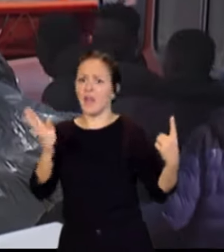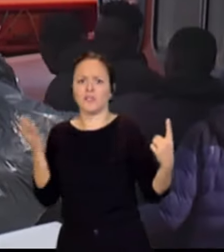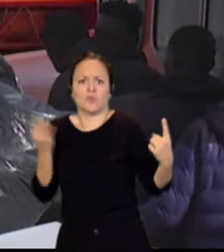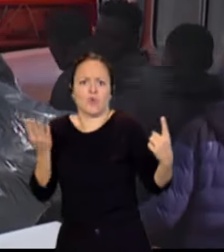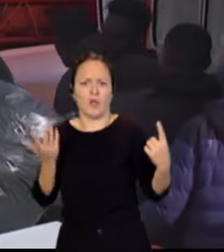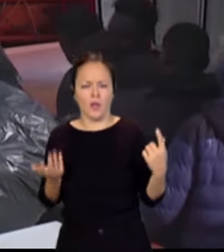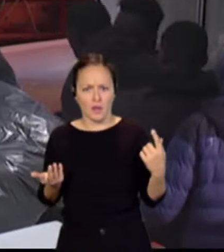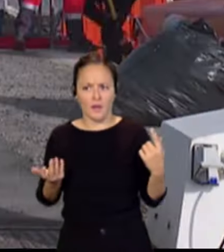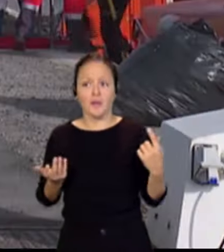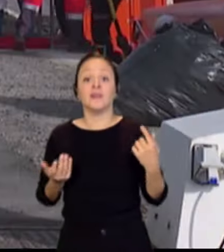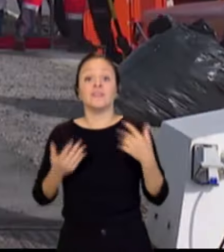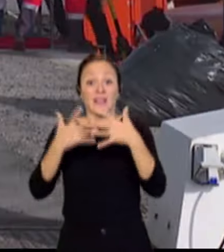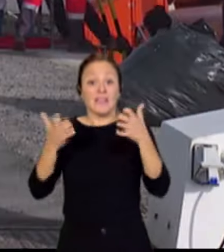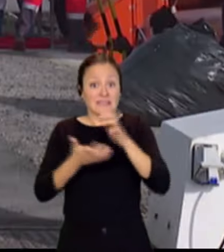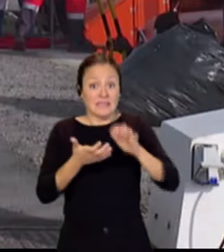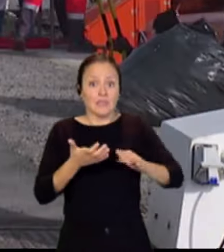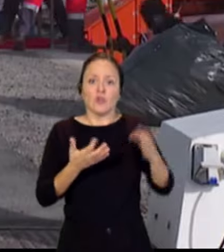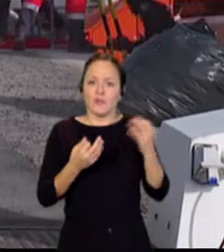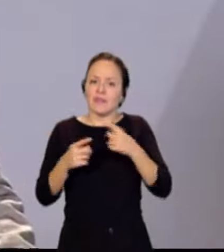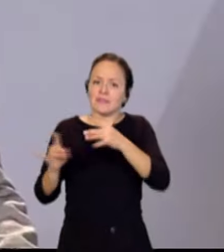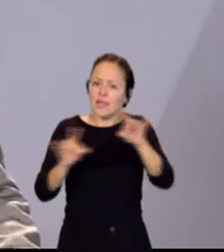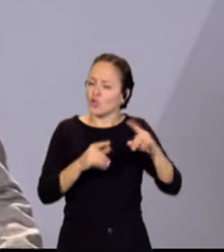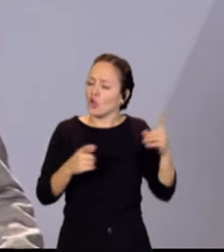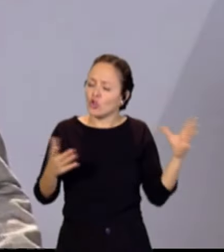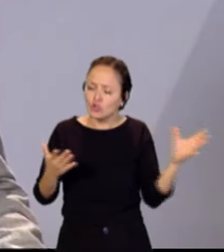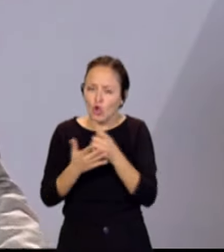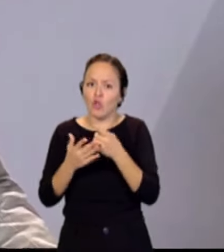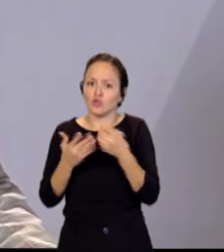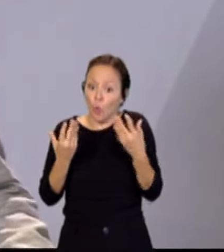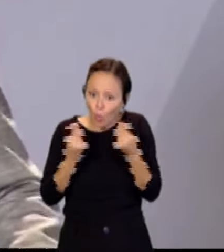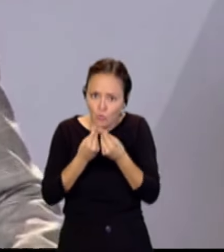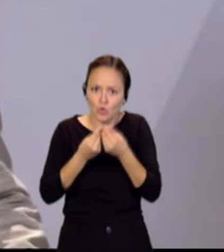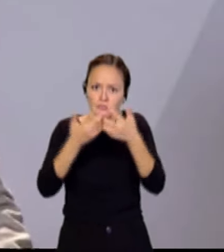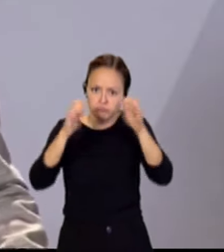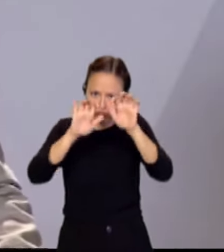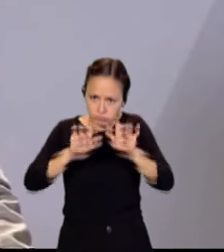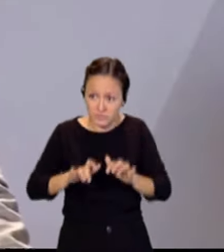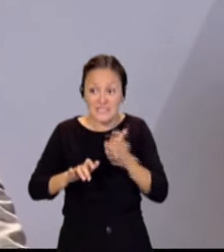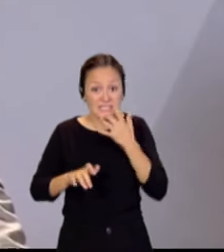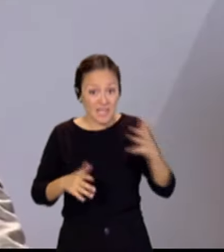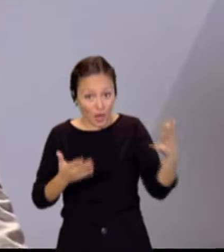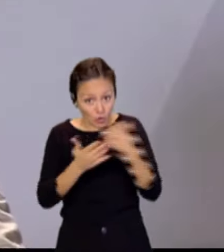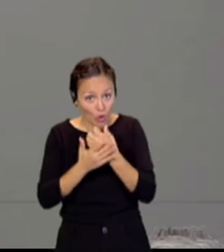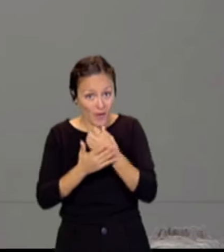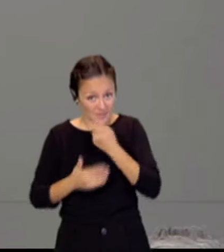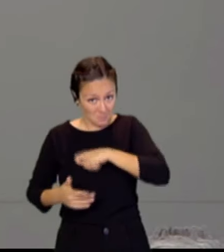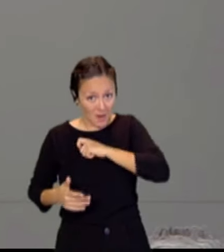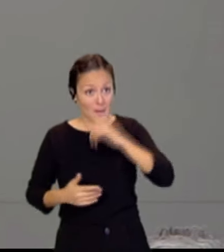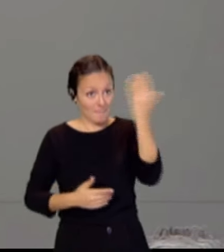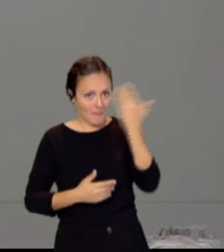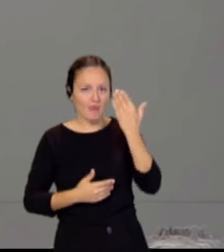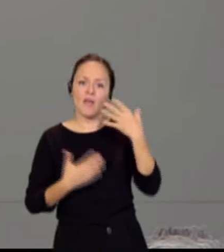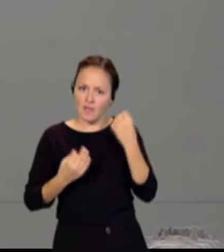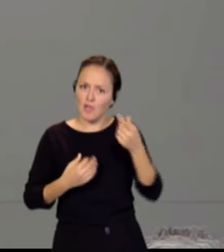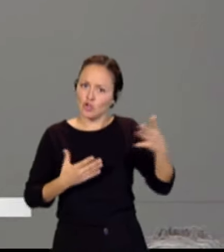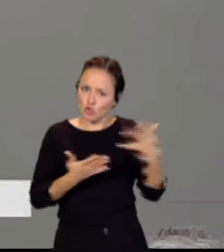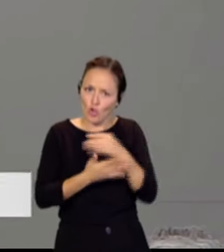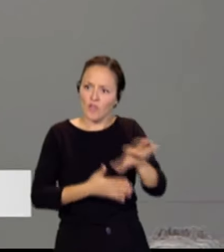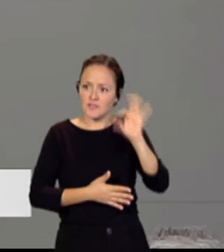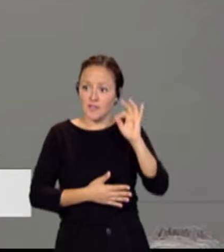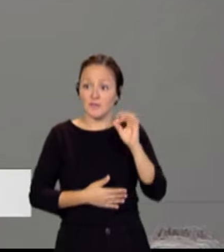ese texto se redacte entre todos los territorios creo que si nos afecta a todos deberíamos formar todos parte de la decisión en el año 18 esto lo